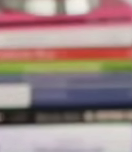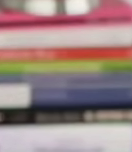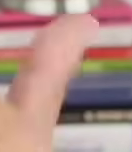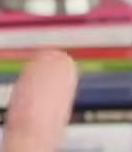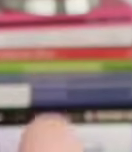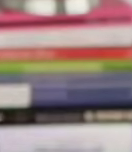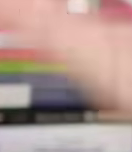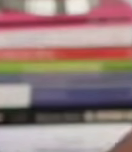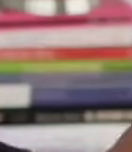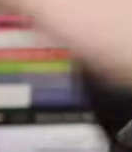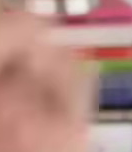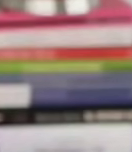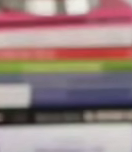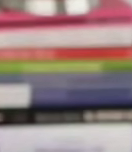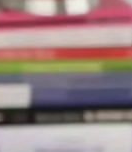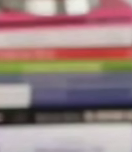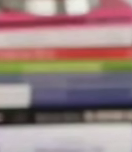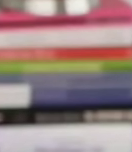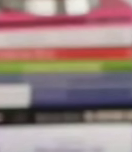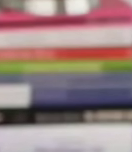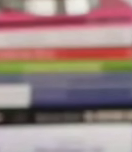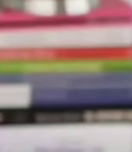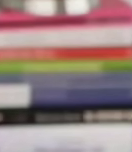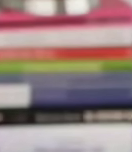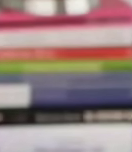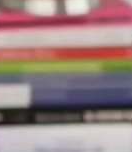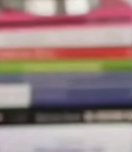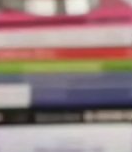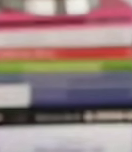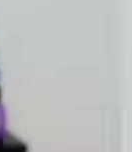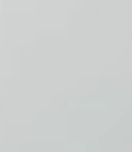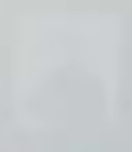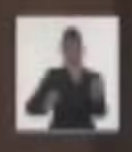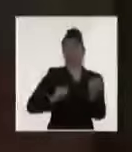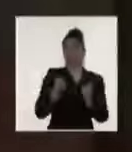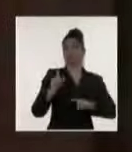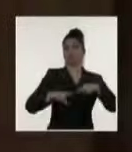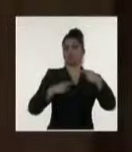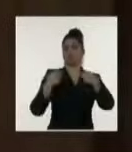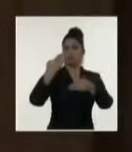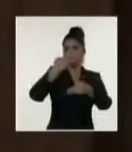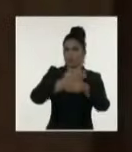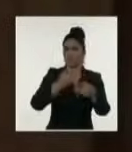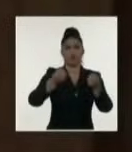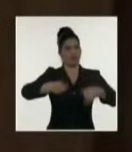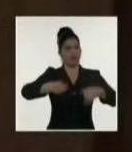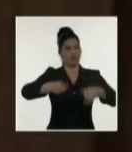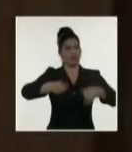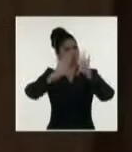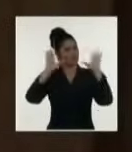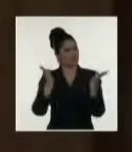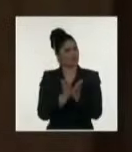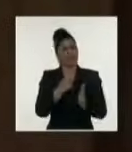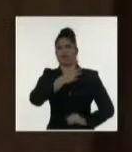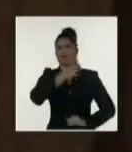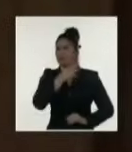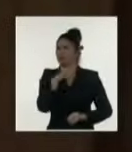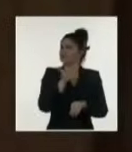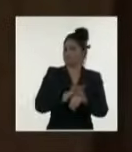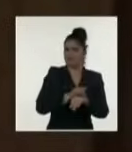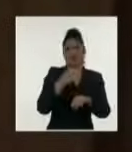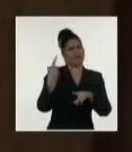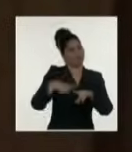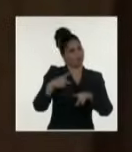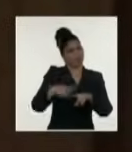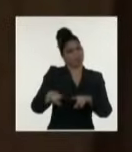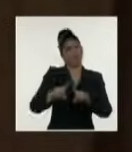escuchen a mí Oigan Cuántas propuestas se presentaron en este plenario y los problemas derivados de nuestros errores y